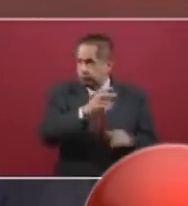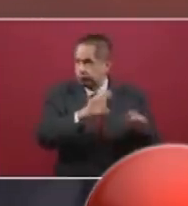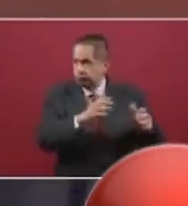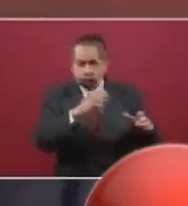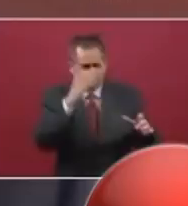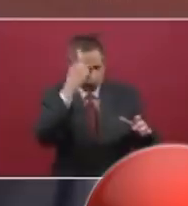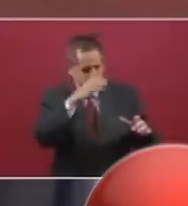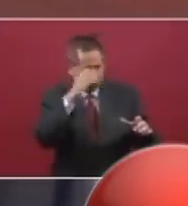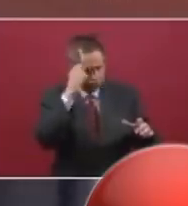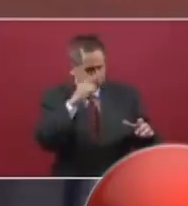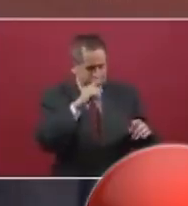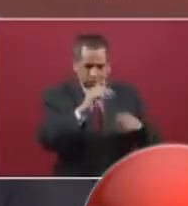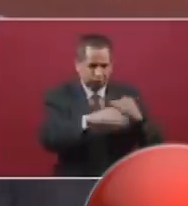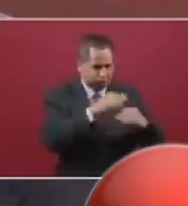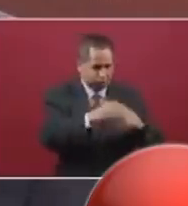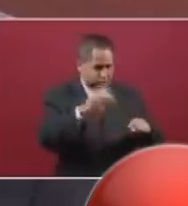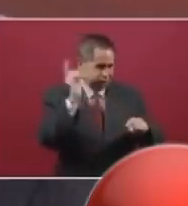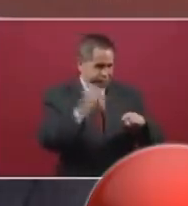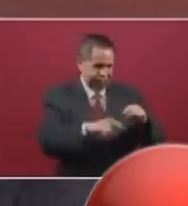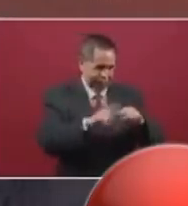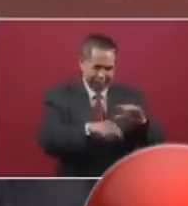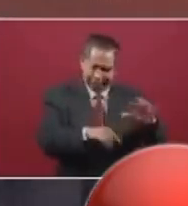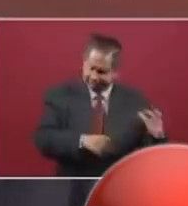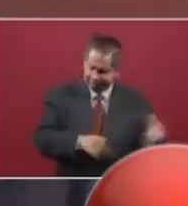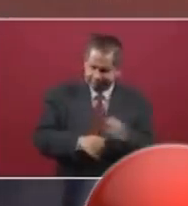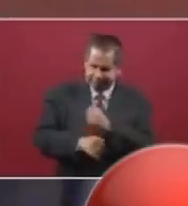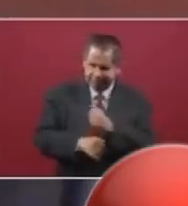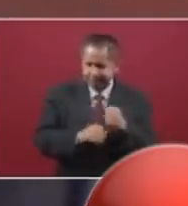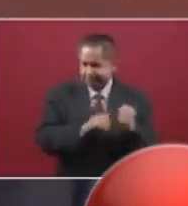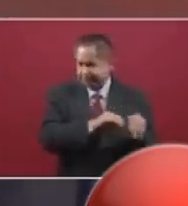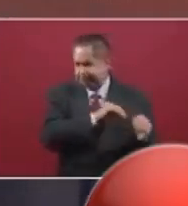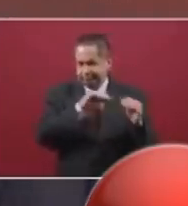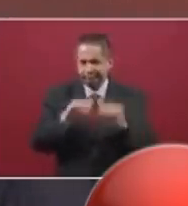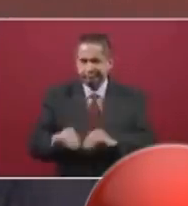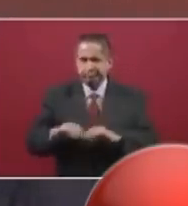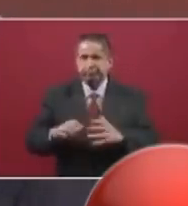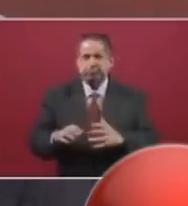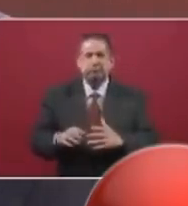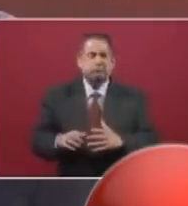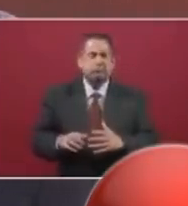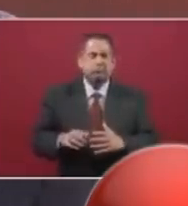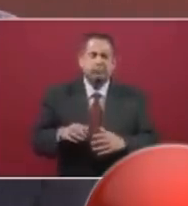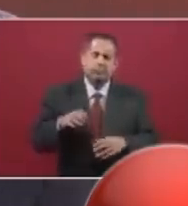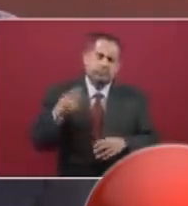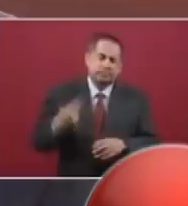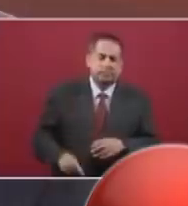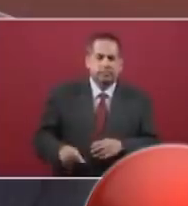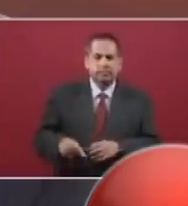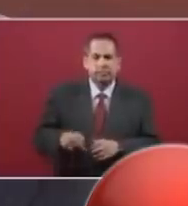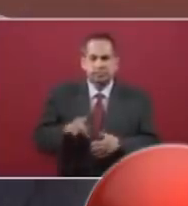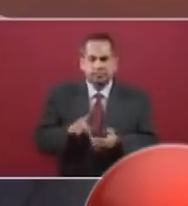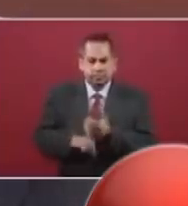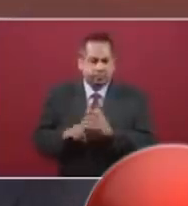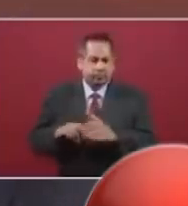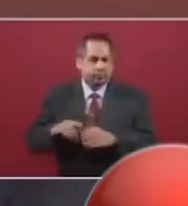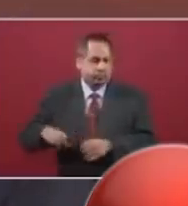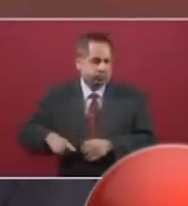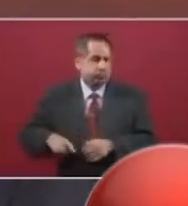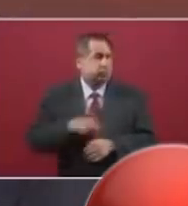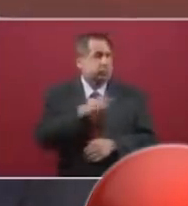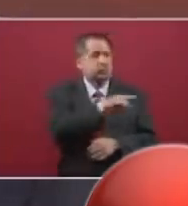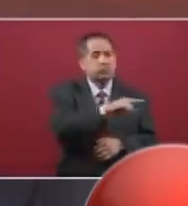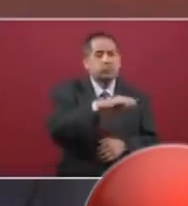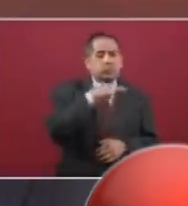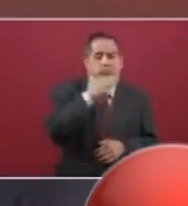organizaciones criminales, todo lo que se confisque, se expropie a corruptos y a quienes